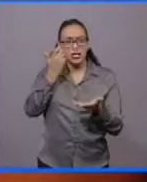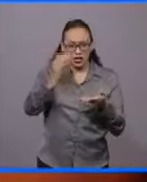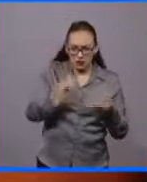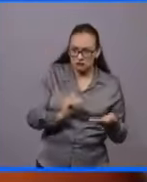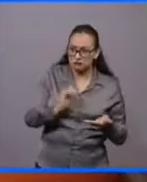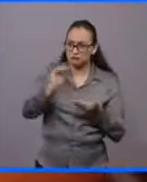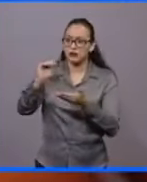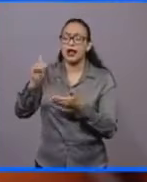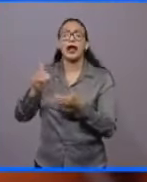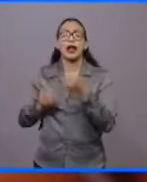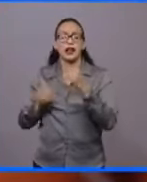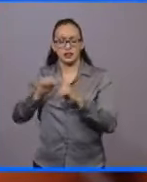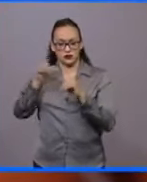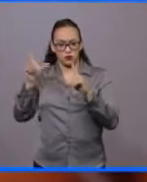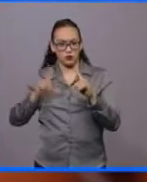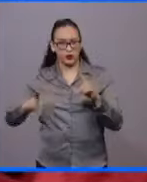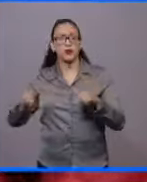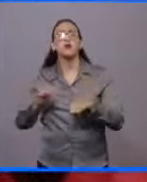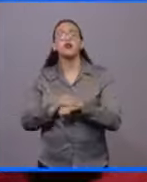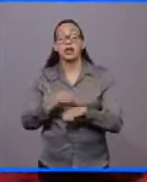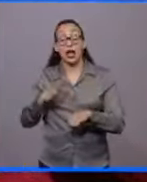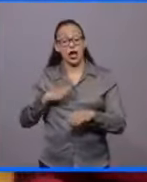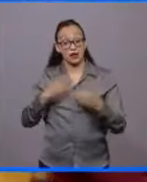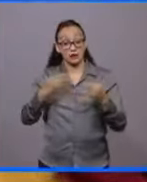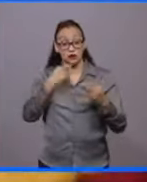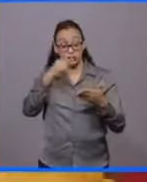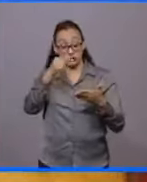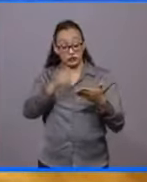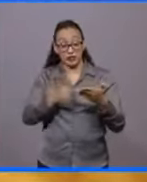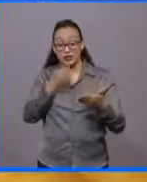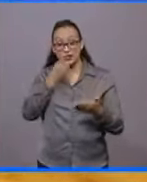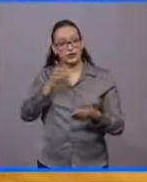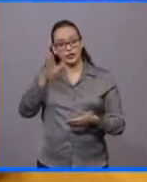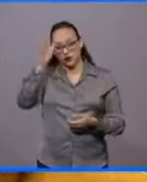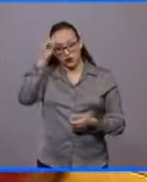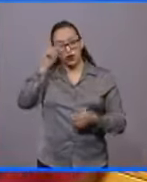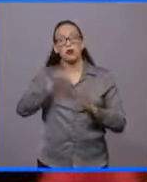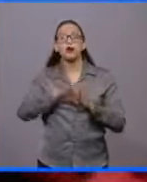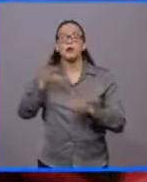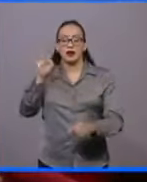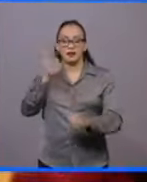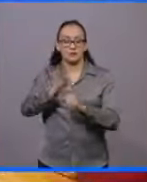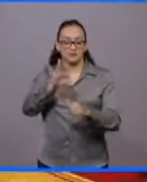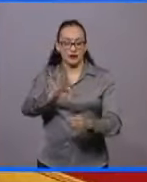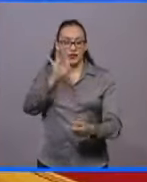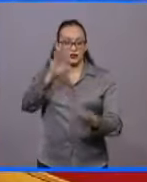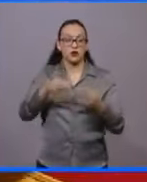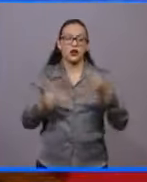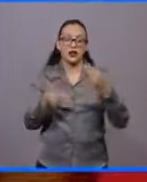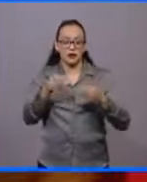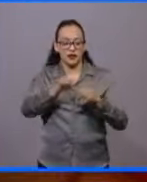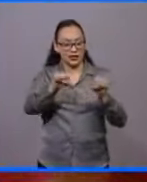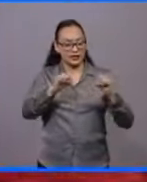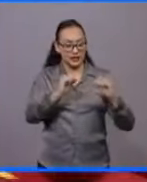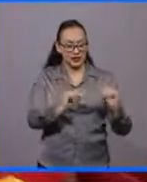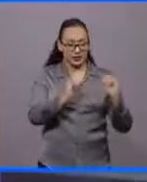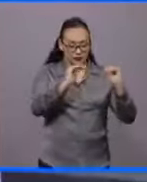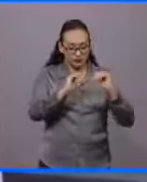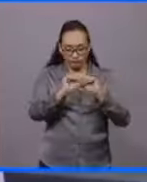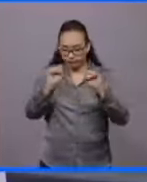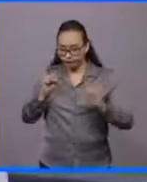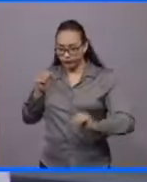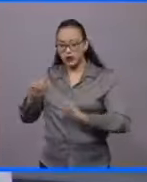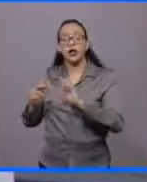de la Nación una serie de recursos de inconformidad relacionados con la elección de magistraturas de la Sala Superior y de las salas regionales